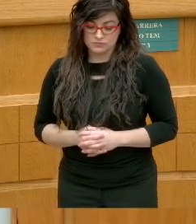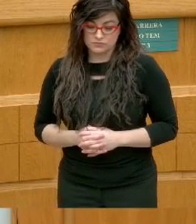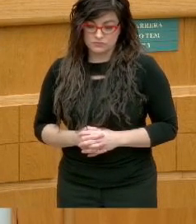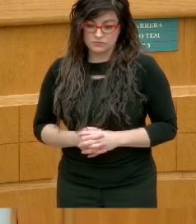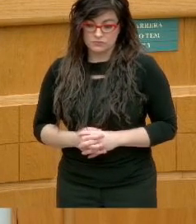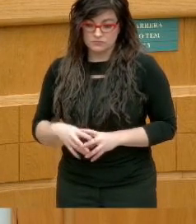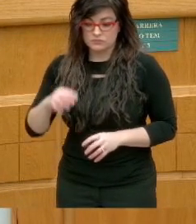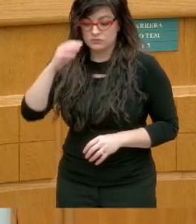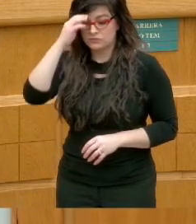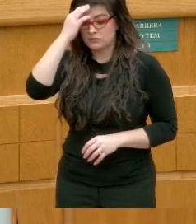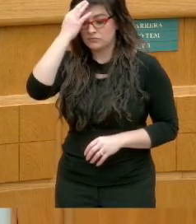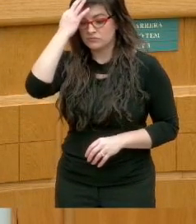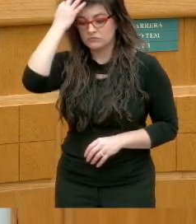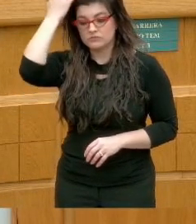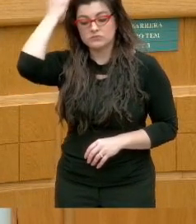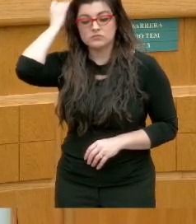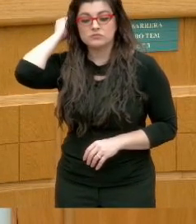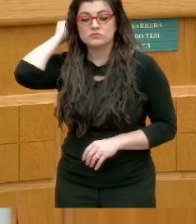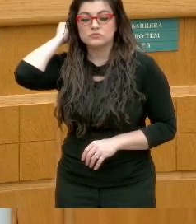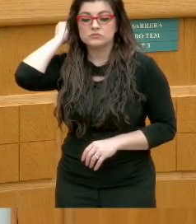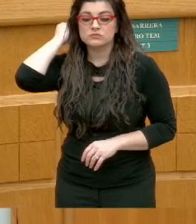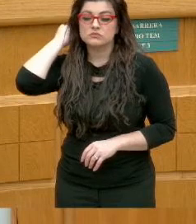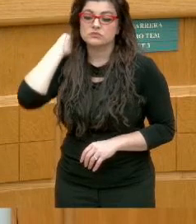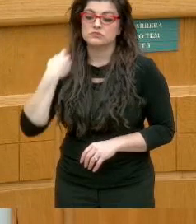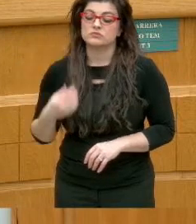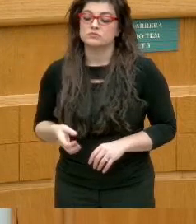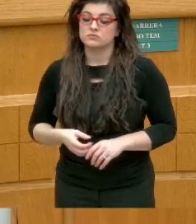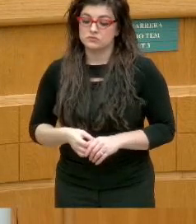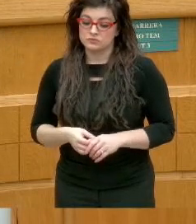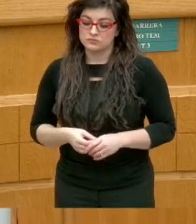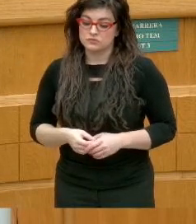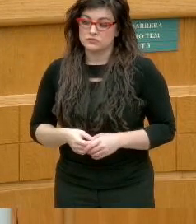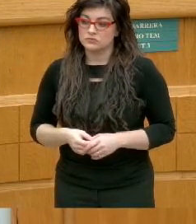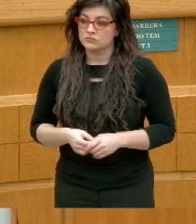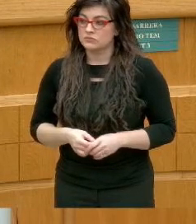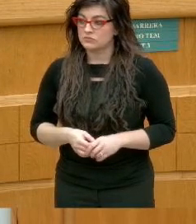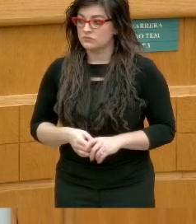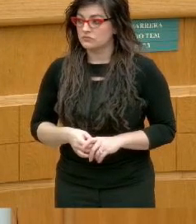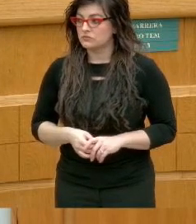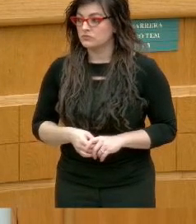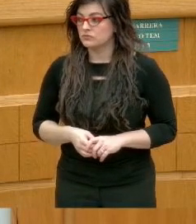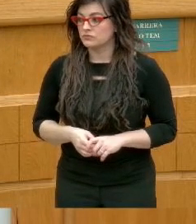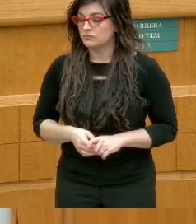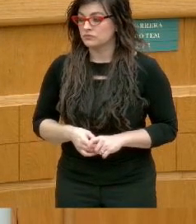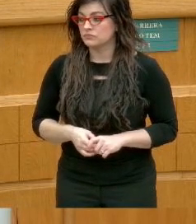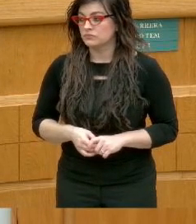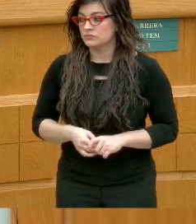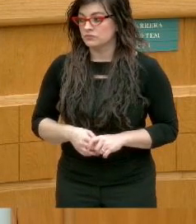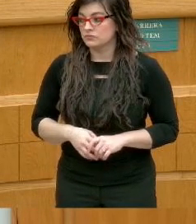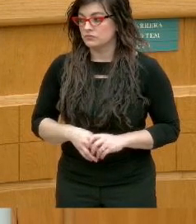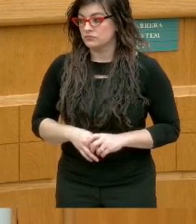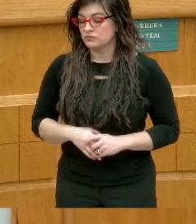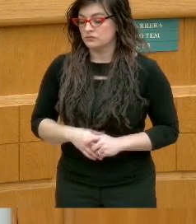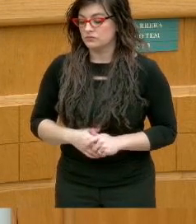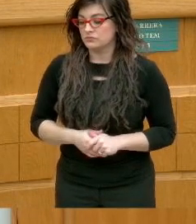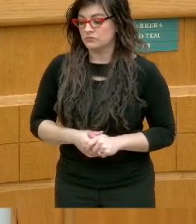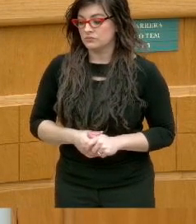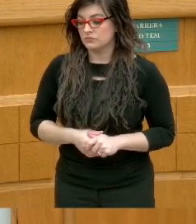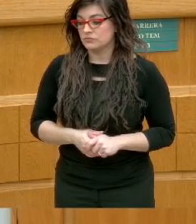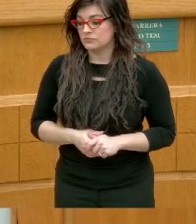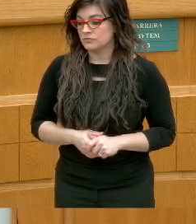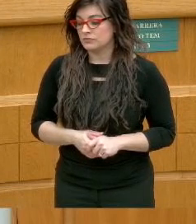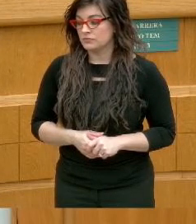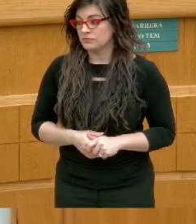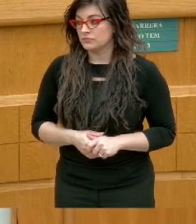de mayo. La ciudad de Corpus Christi también está adoptando un enfoque gradual, seguro y estratégico para reanudar las operaciones comerciales modificadas.